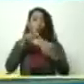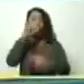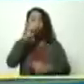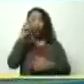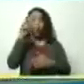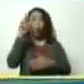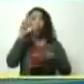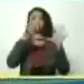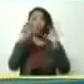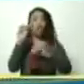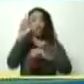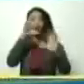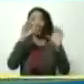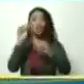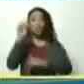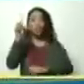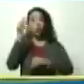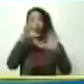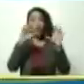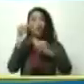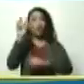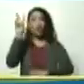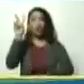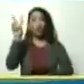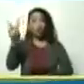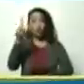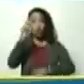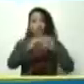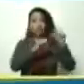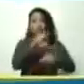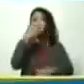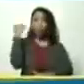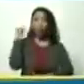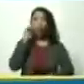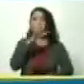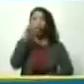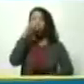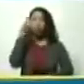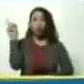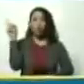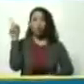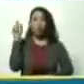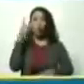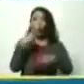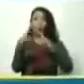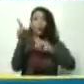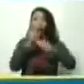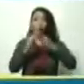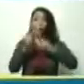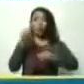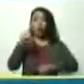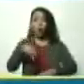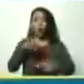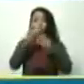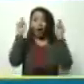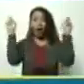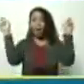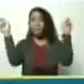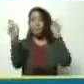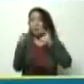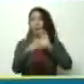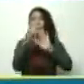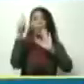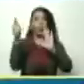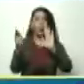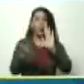80 81 82 del siglo pasado hace 40 años otra cosa hoy un cambio total en